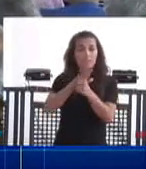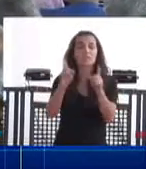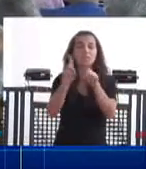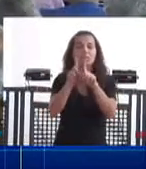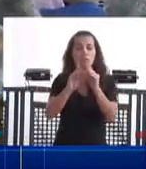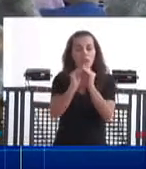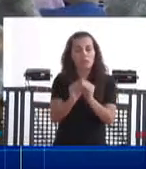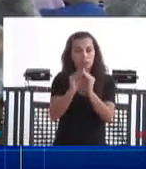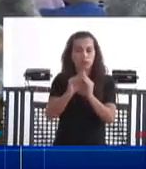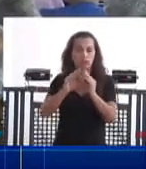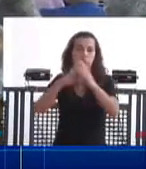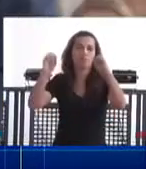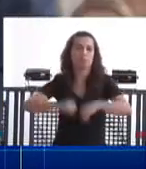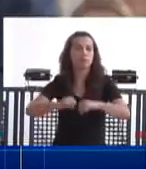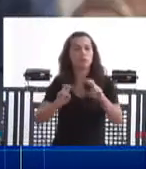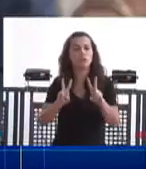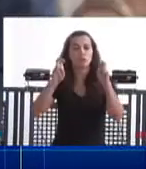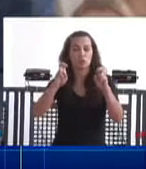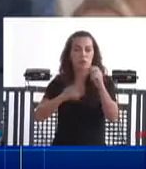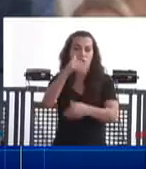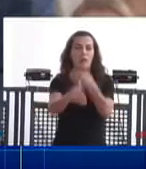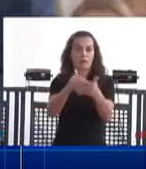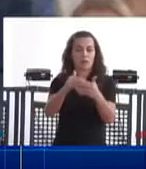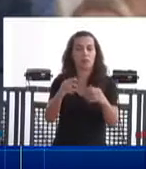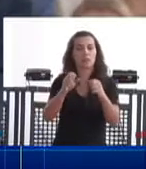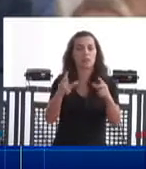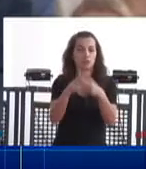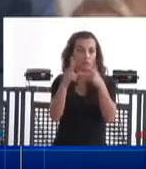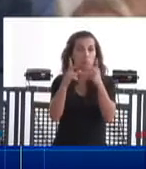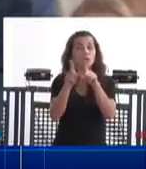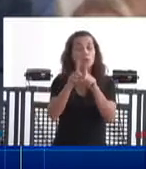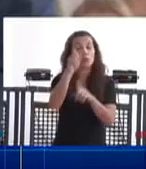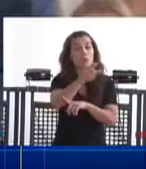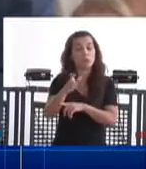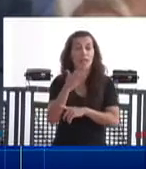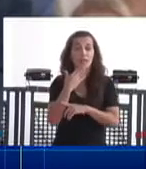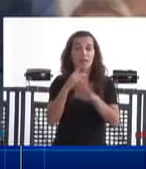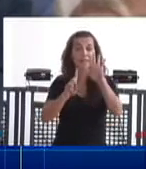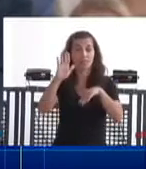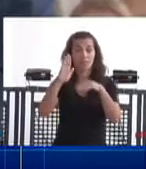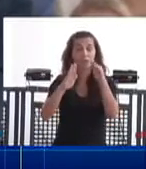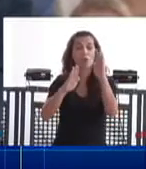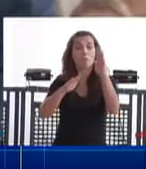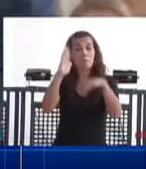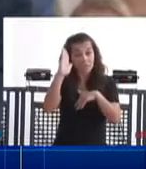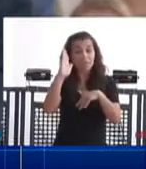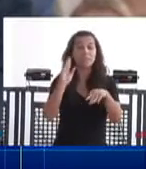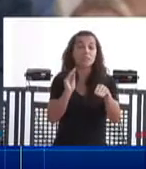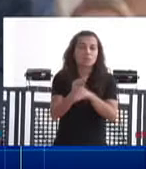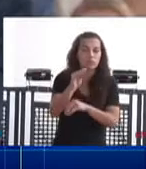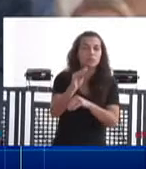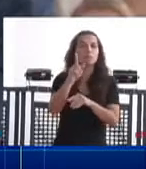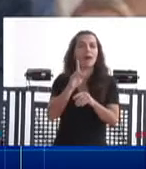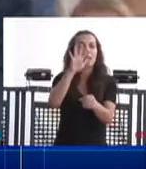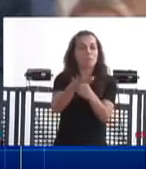partido formado por ETA y que, por tanto, al final los que mandan en Bildu son los mismos que mandaban en ETA, ponerlo al mismo nivel que